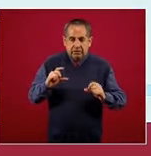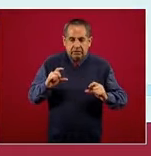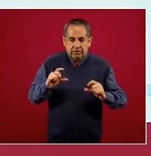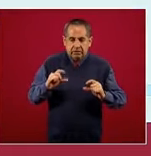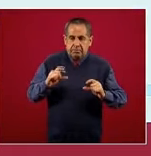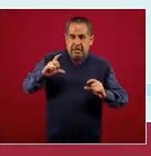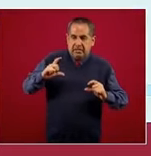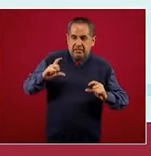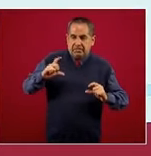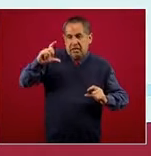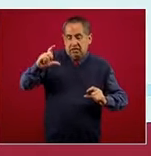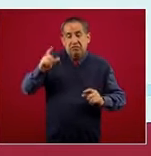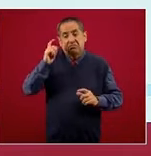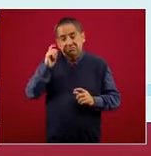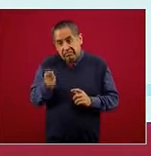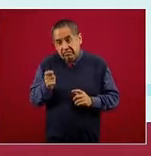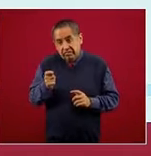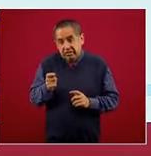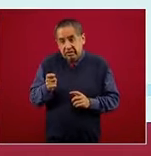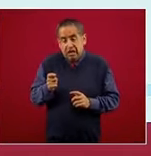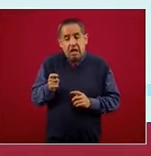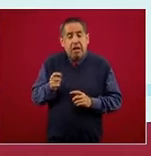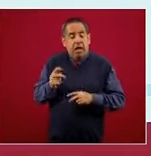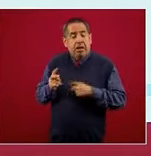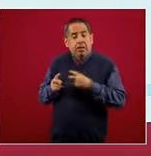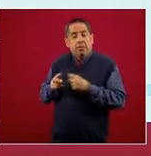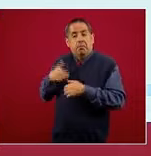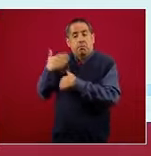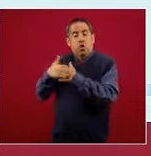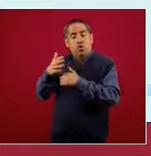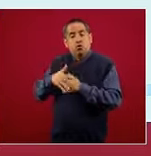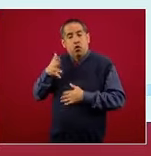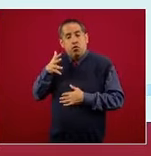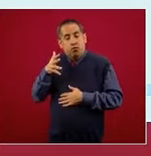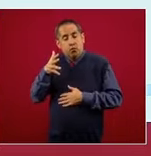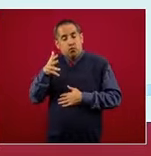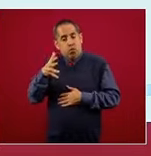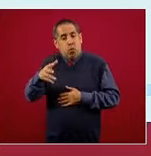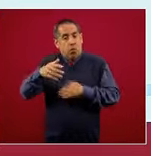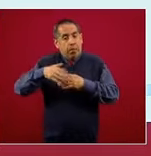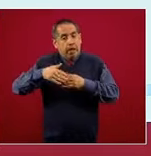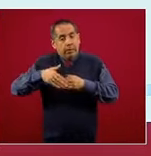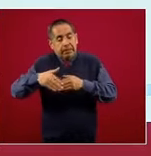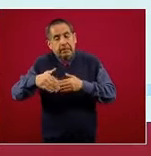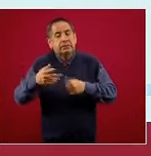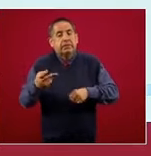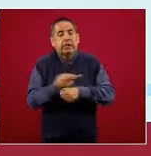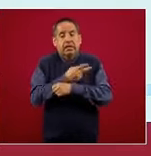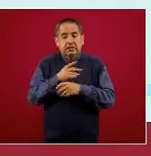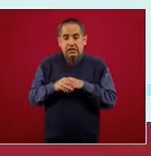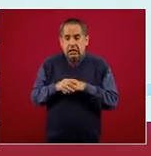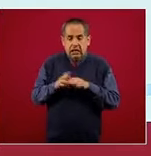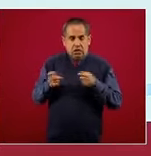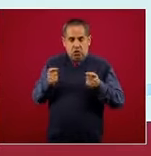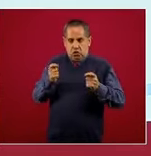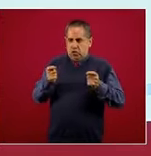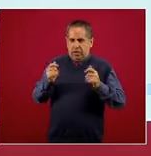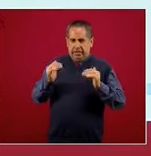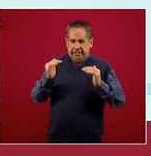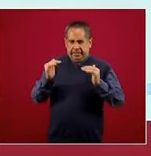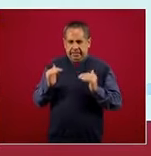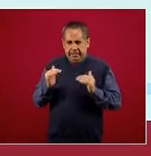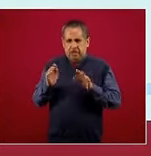ellas. Esto quiere decir que en la medida que vaya avanzando la epidemia y en la medida que se vayan controlando los